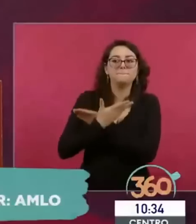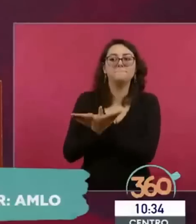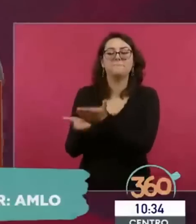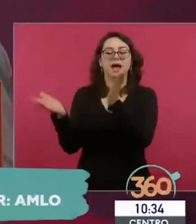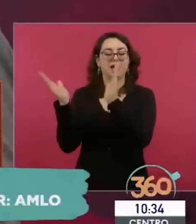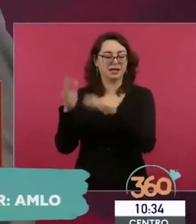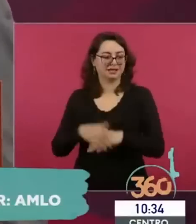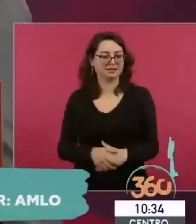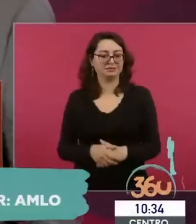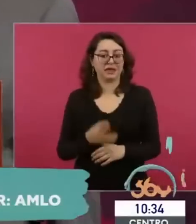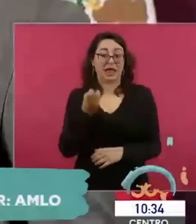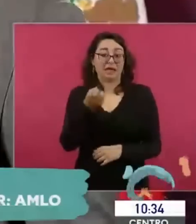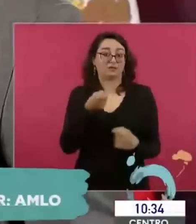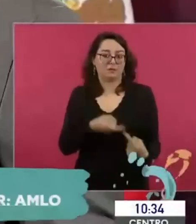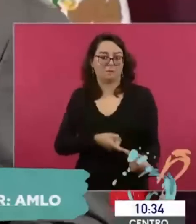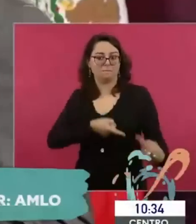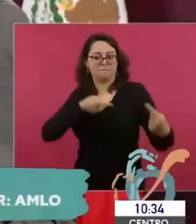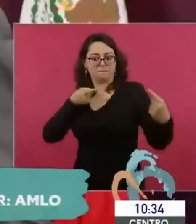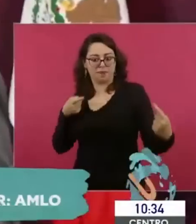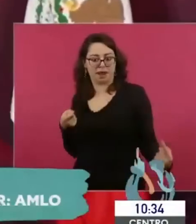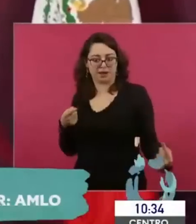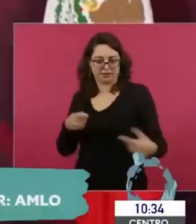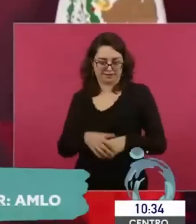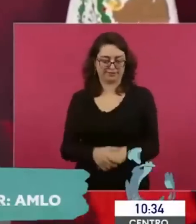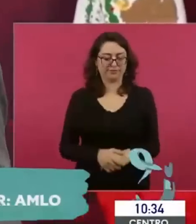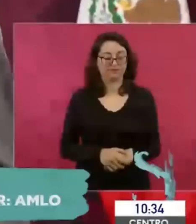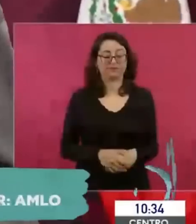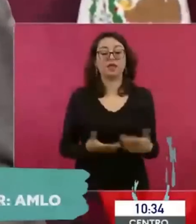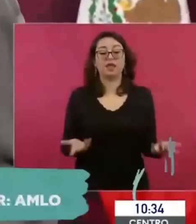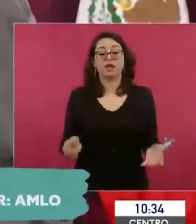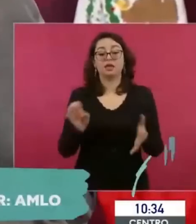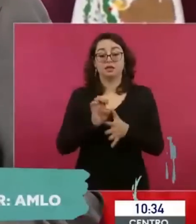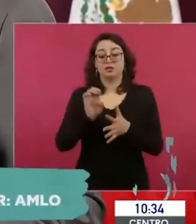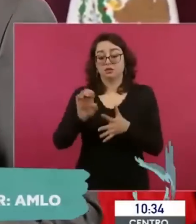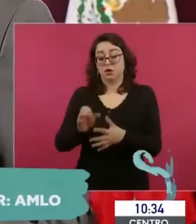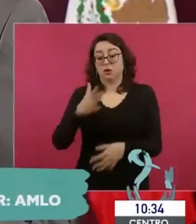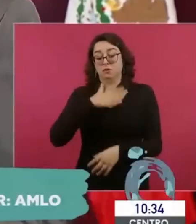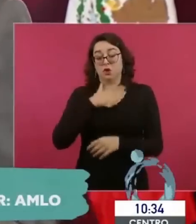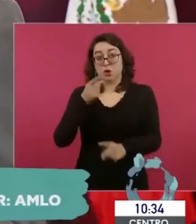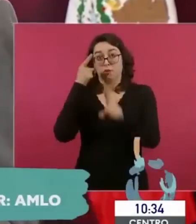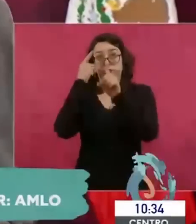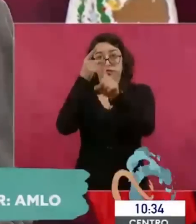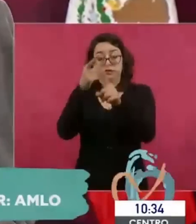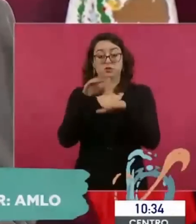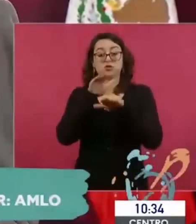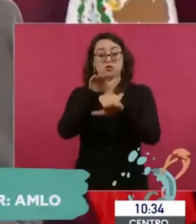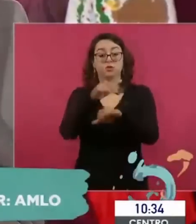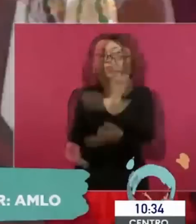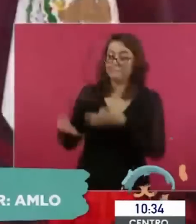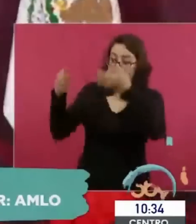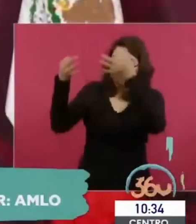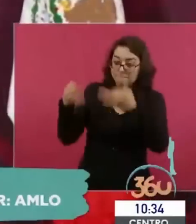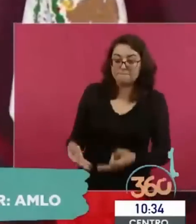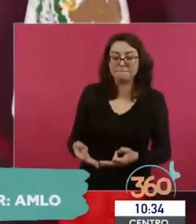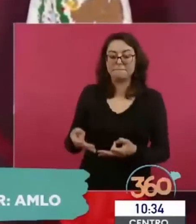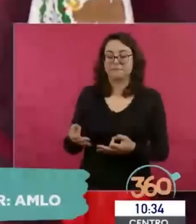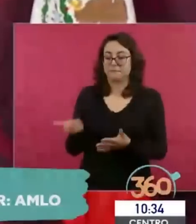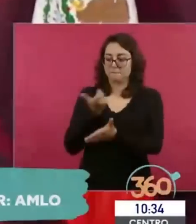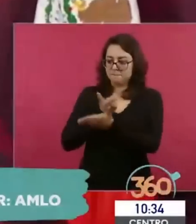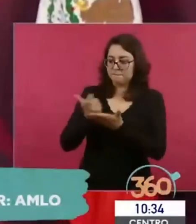lo primero trato digno a los maestros y mejorar su situación